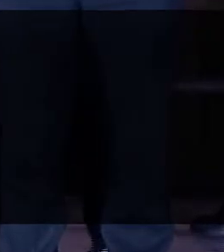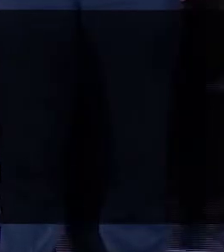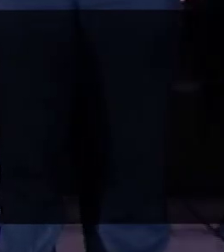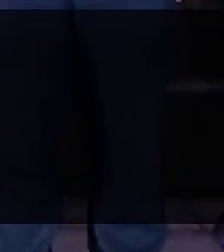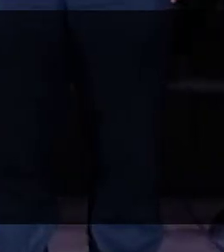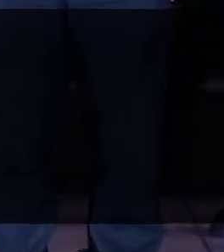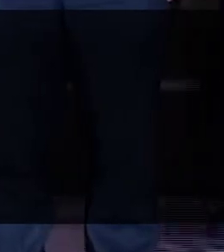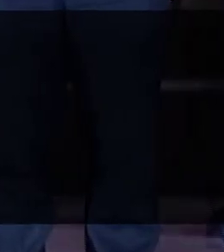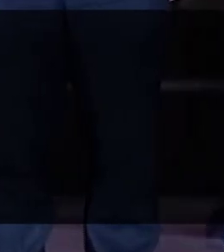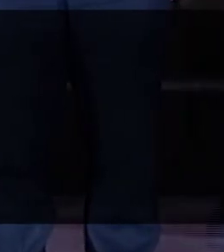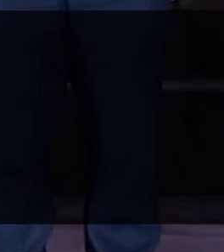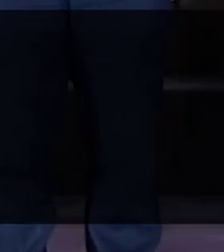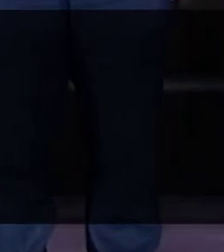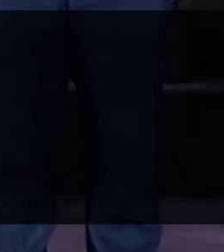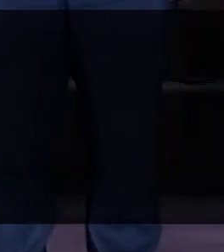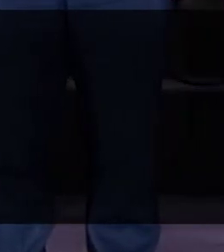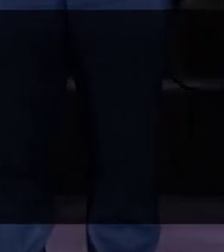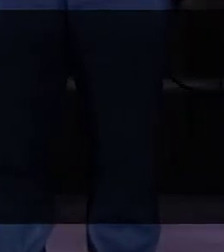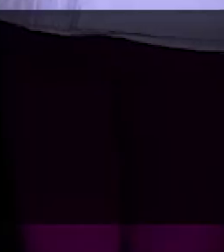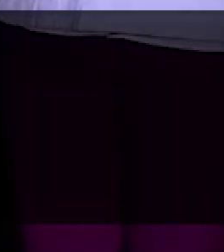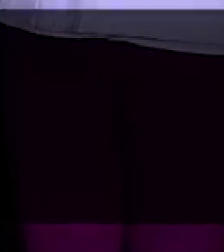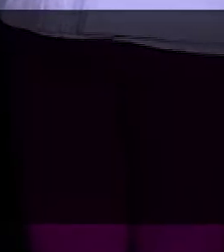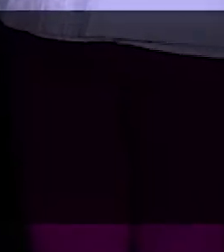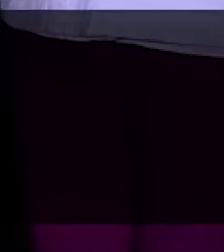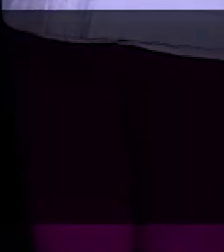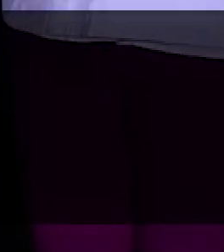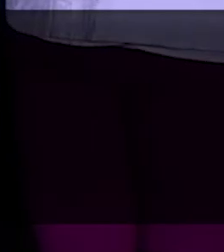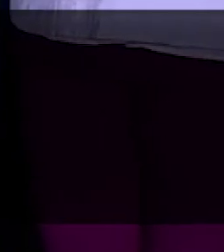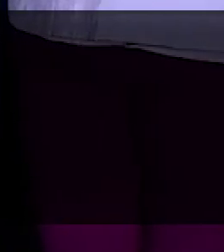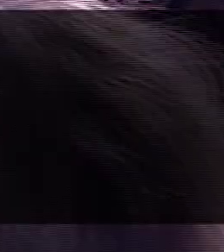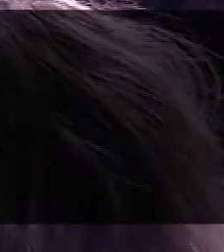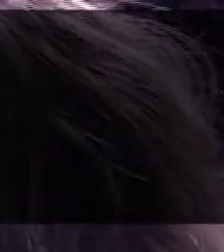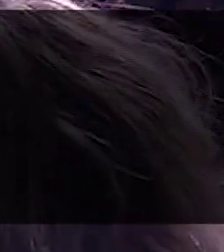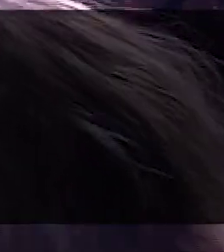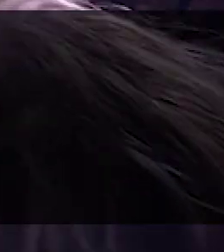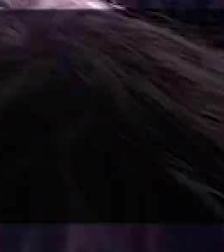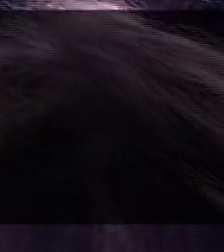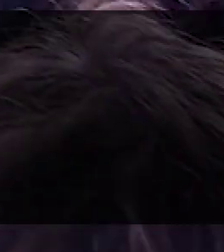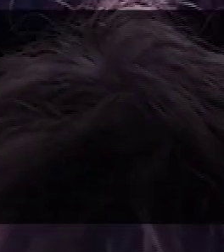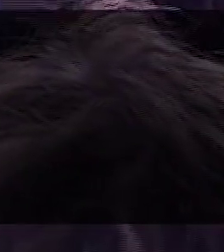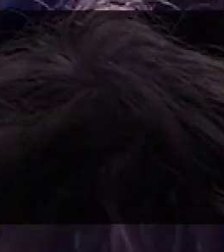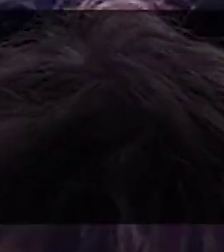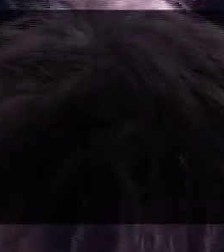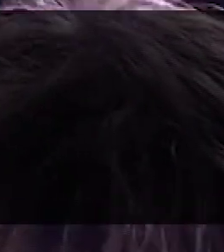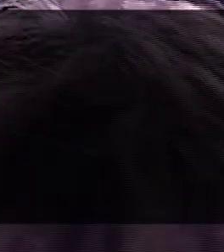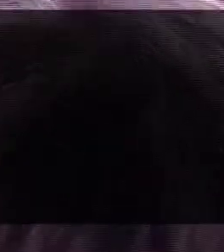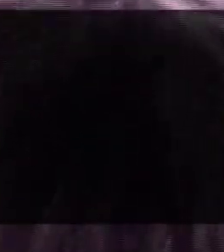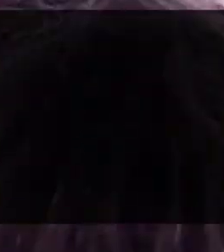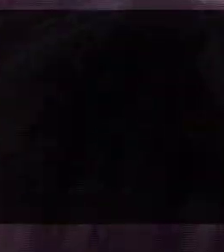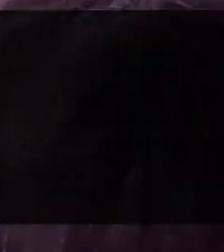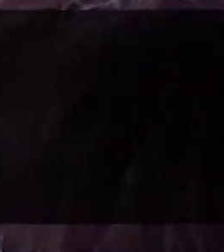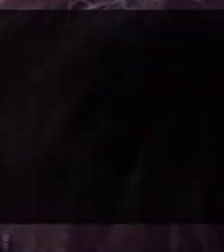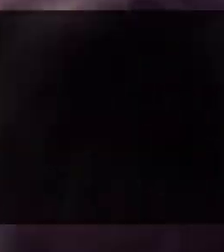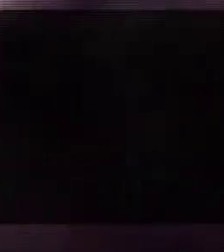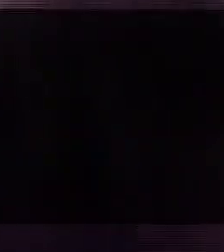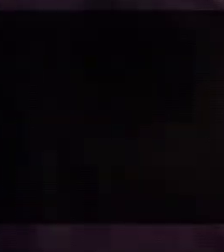baja inversión directa extranjera, la necesidad de resolver la crisis causada por la migración indocumentada y